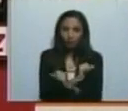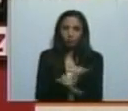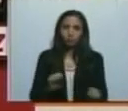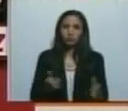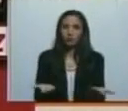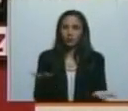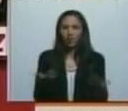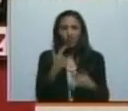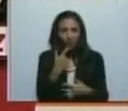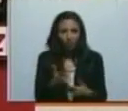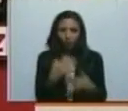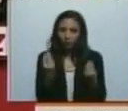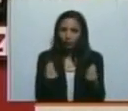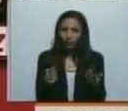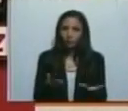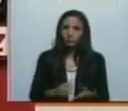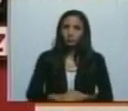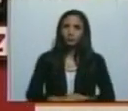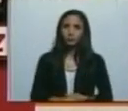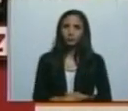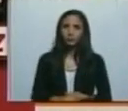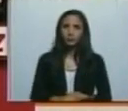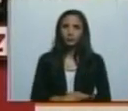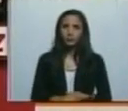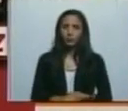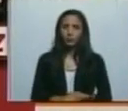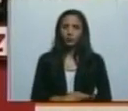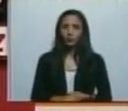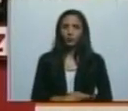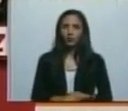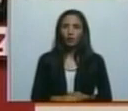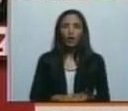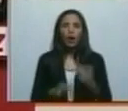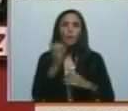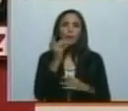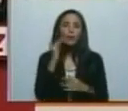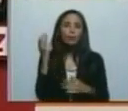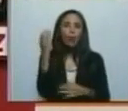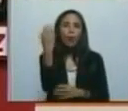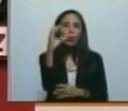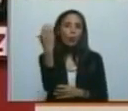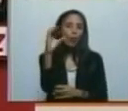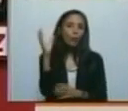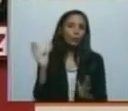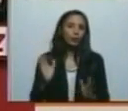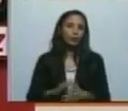Digan pues, alguien que diga que Colombia lo acepta,